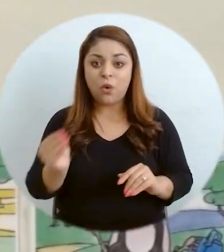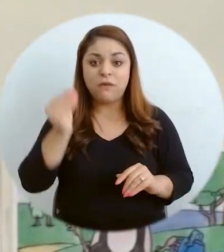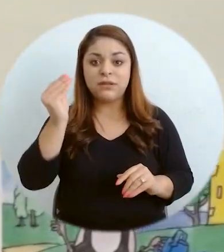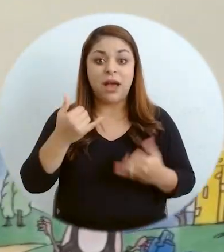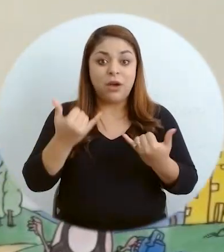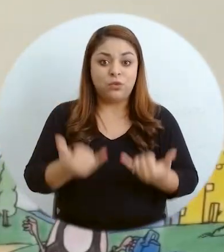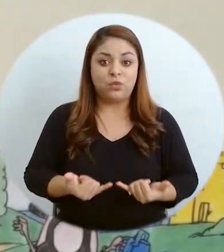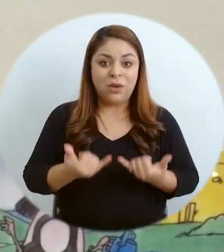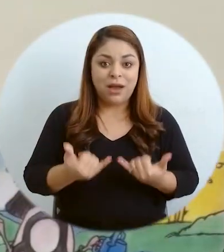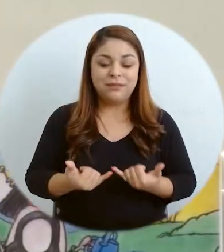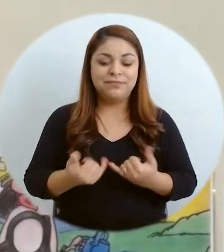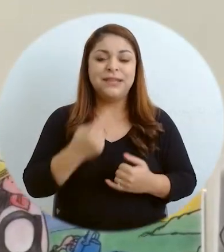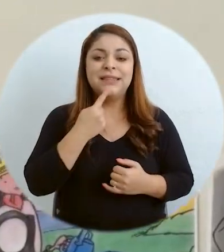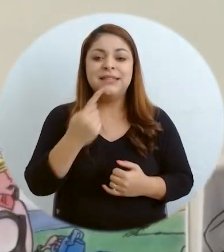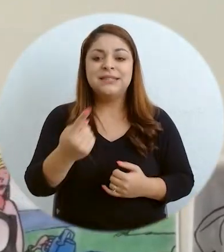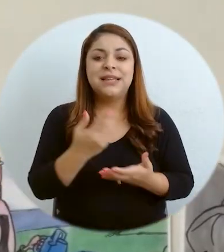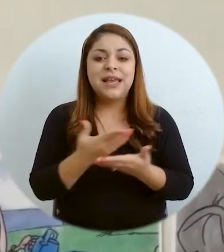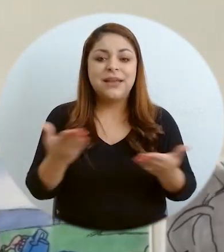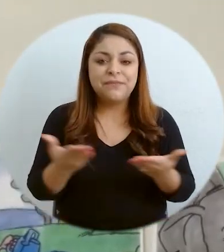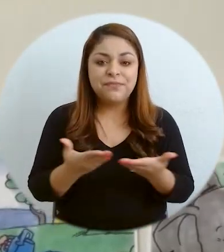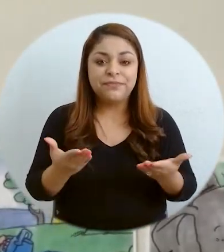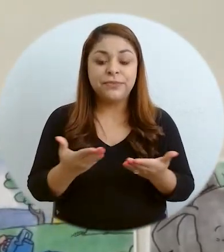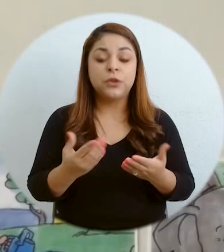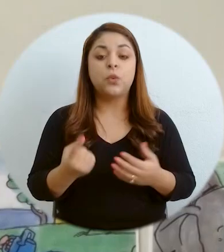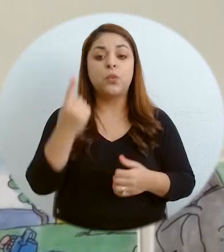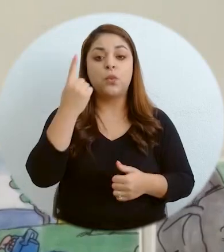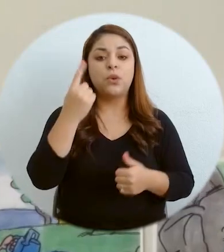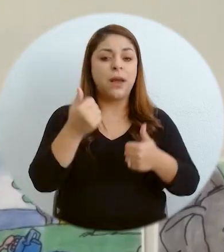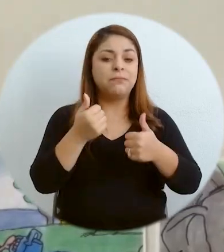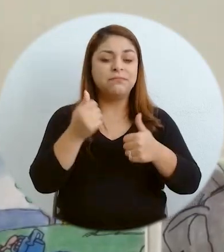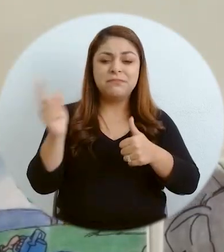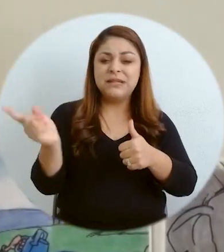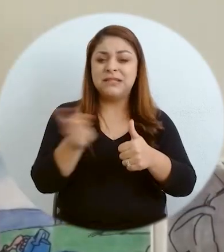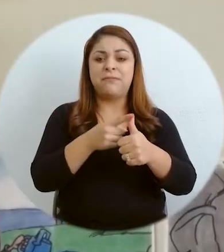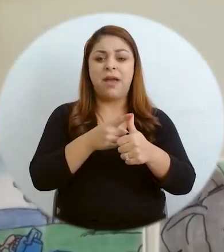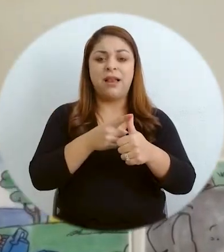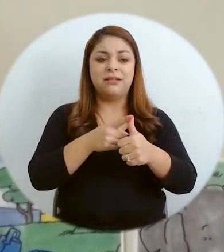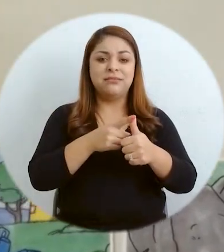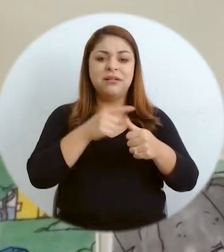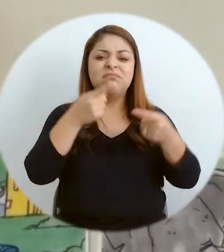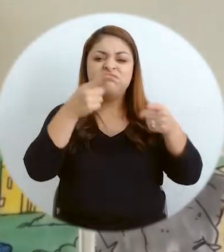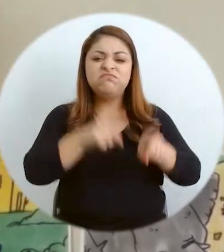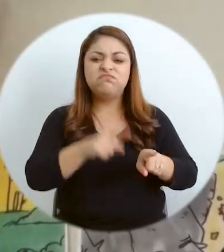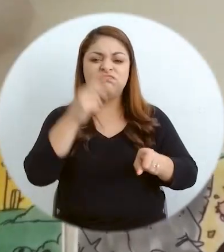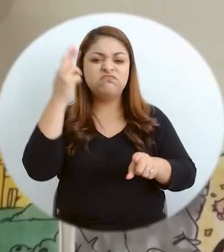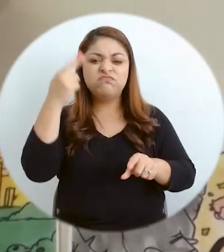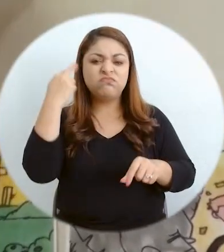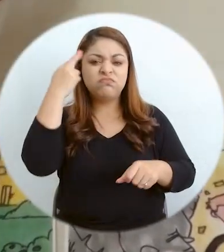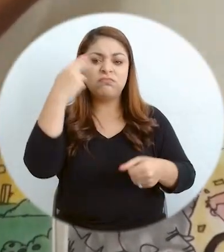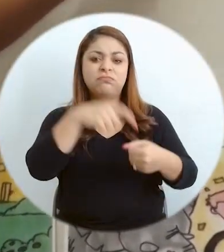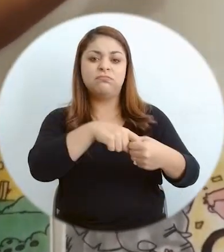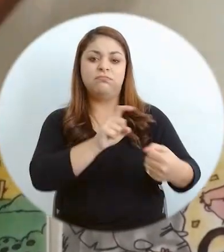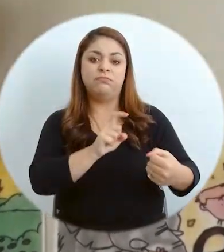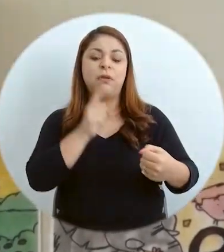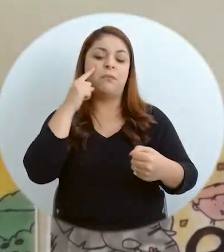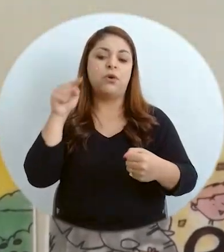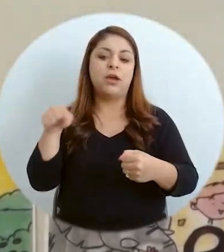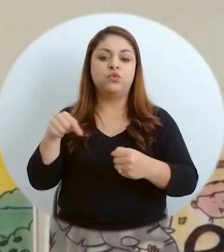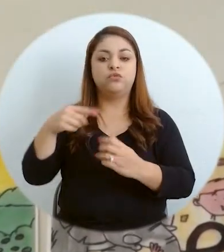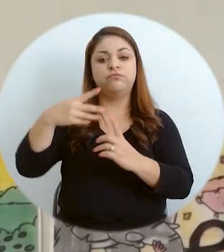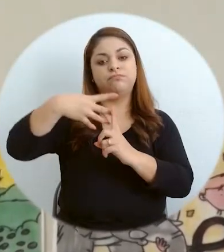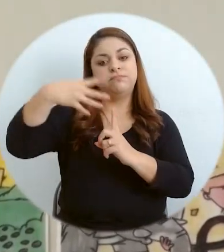nos estaban diciendo que una de las principales causas de deserción es a este tipo de población.